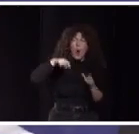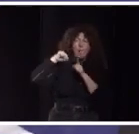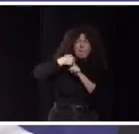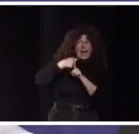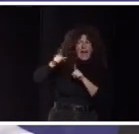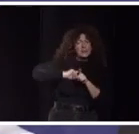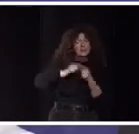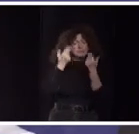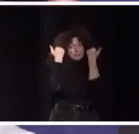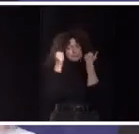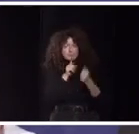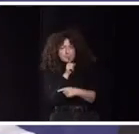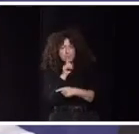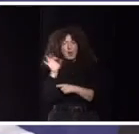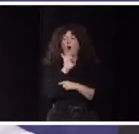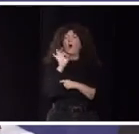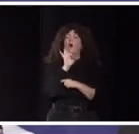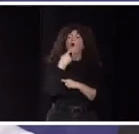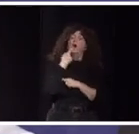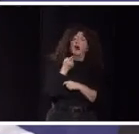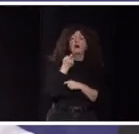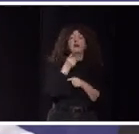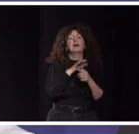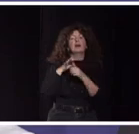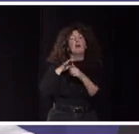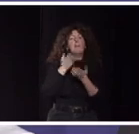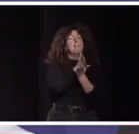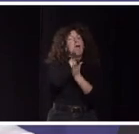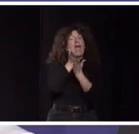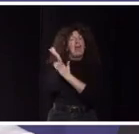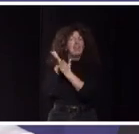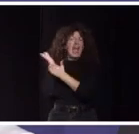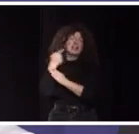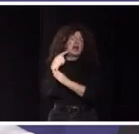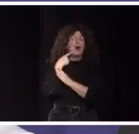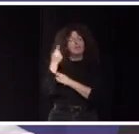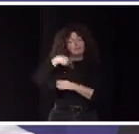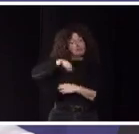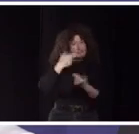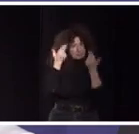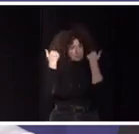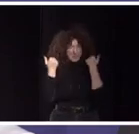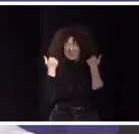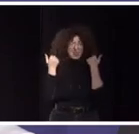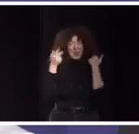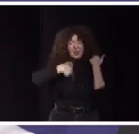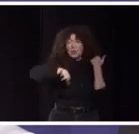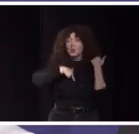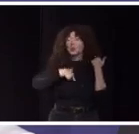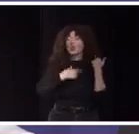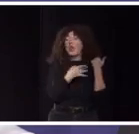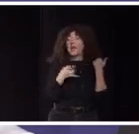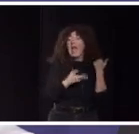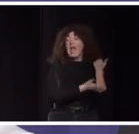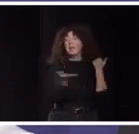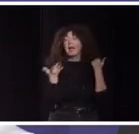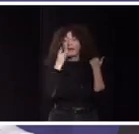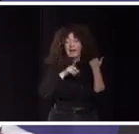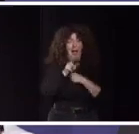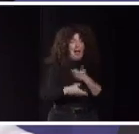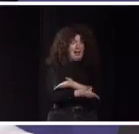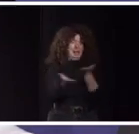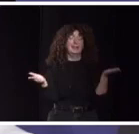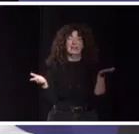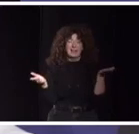sin atender a los dictámenes de la progresía mediática como hacen otros, porque nosotros únicamente nos debemos a la gente. Y compañeras